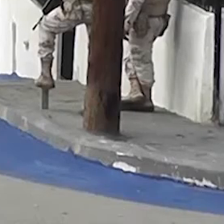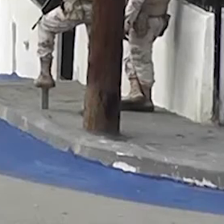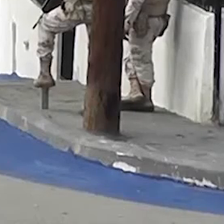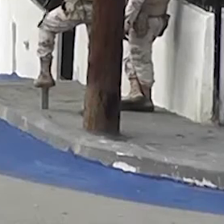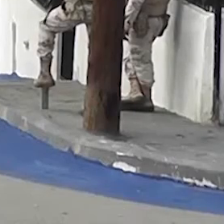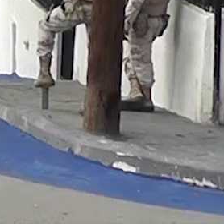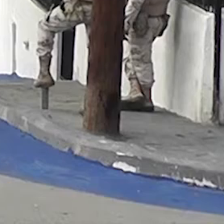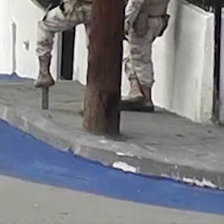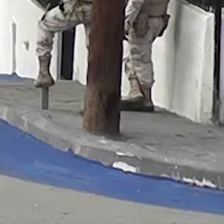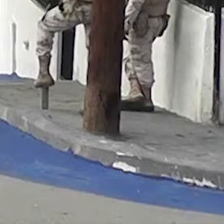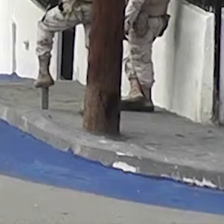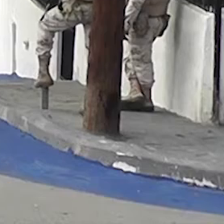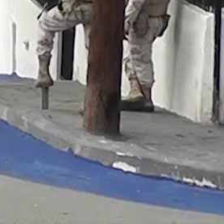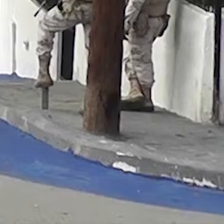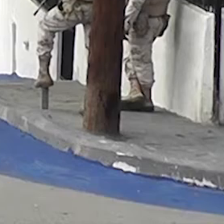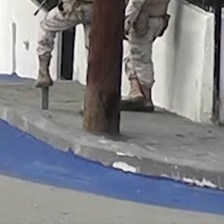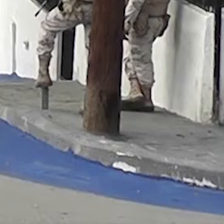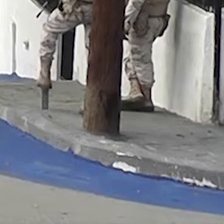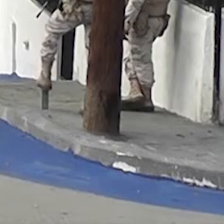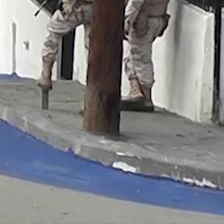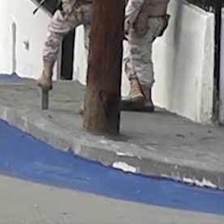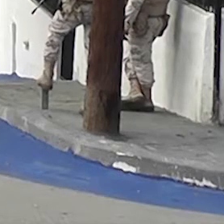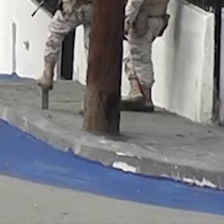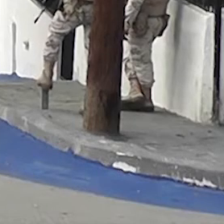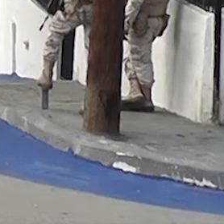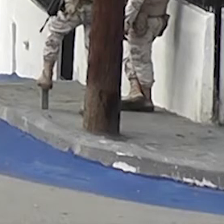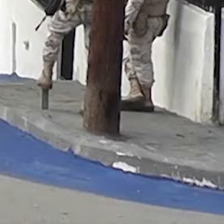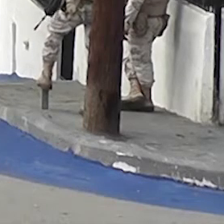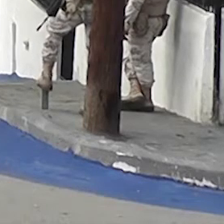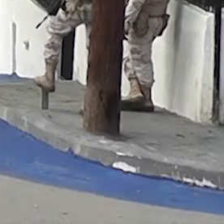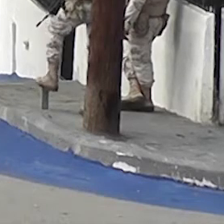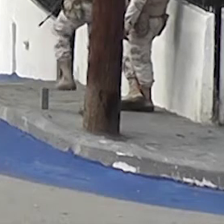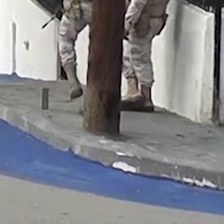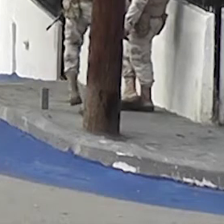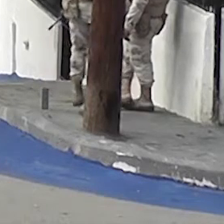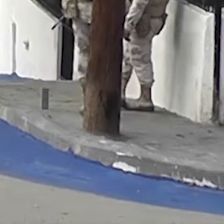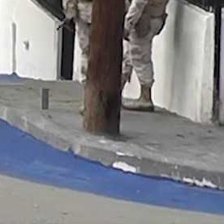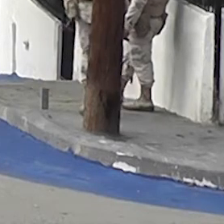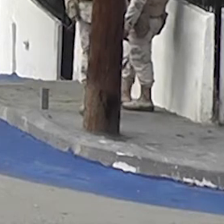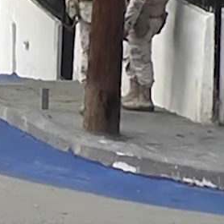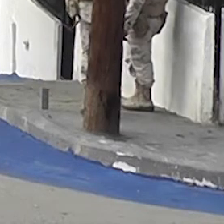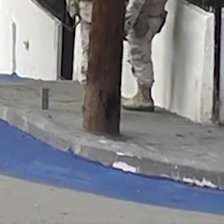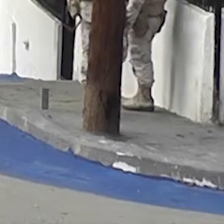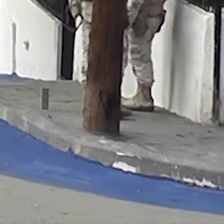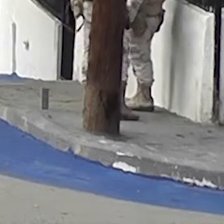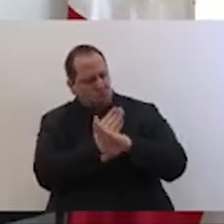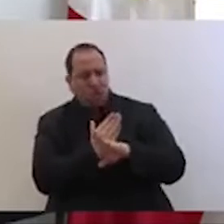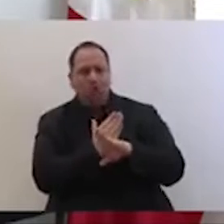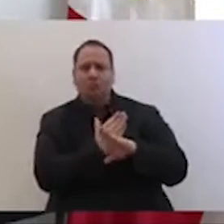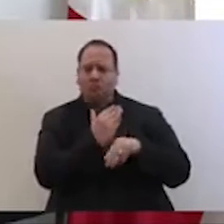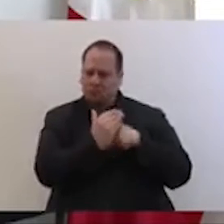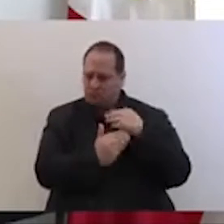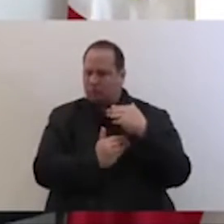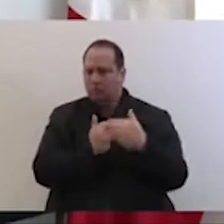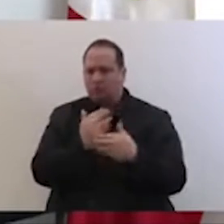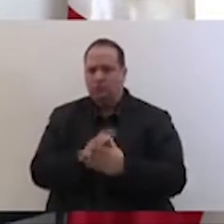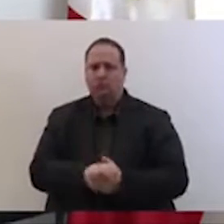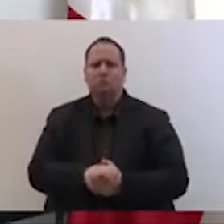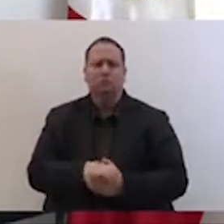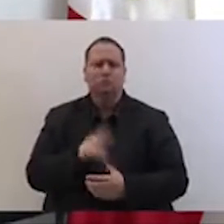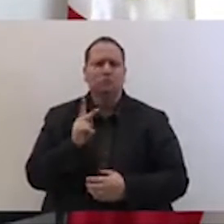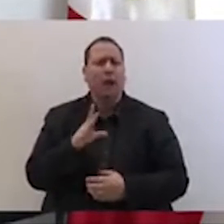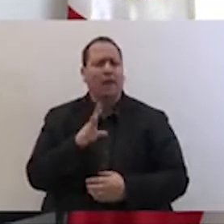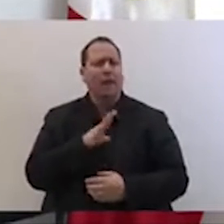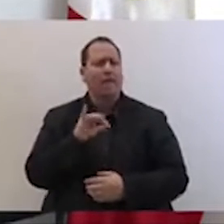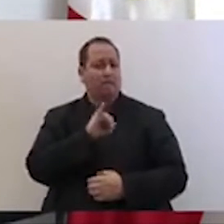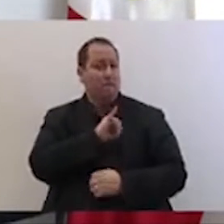estratégicamente ya lo que vendría siendo enfrentar un proceso penal donde va a tener por supuesto la oportunidad también de una defensa con las reglas del procedimiento pero de que